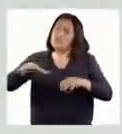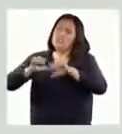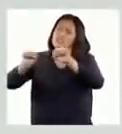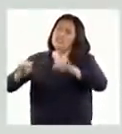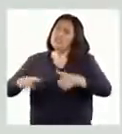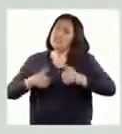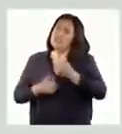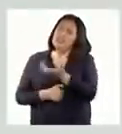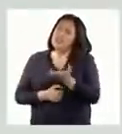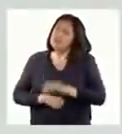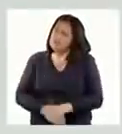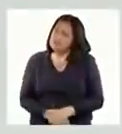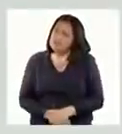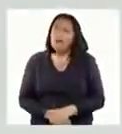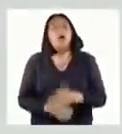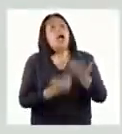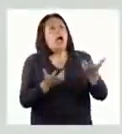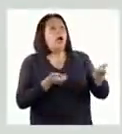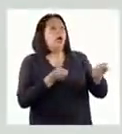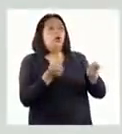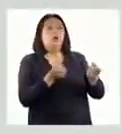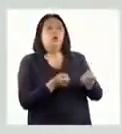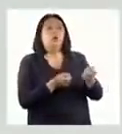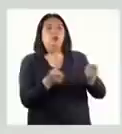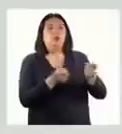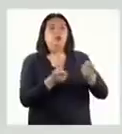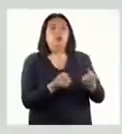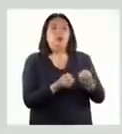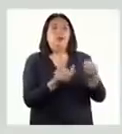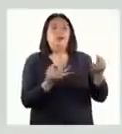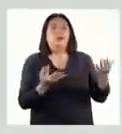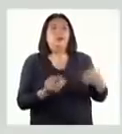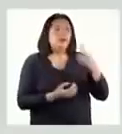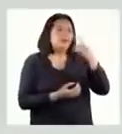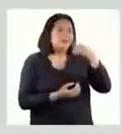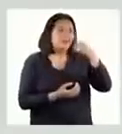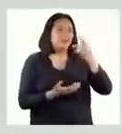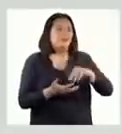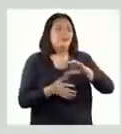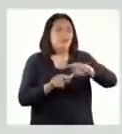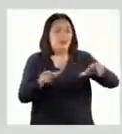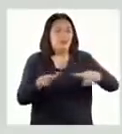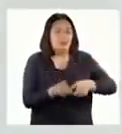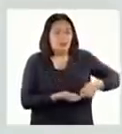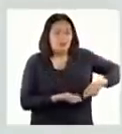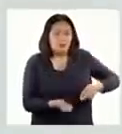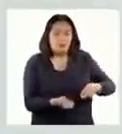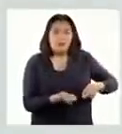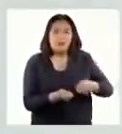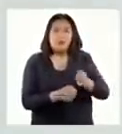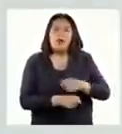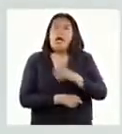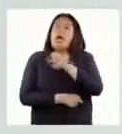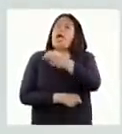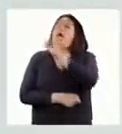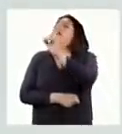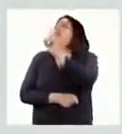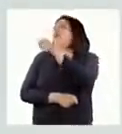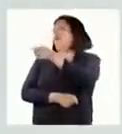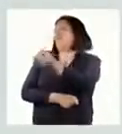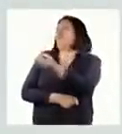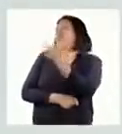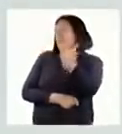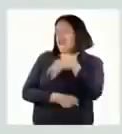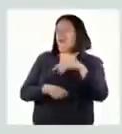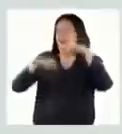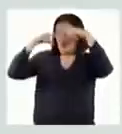Por ejemplo, controlan la cantidad de ratones en los campos de cultivo. Profe, pero usted mencionó